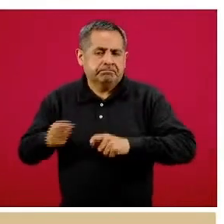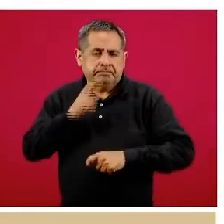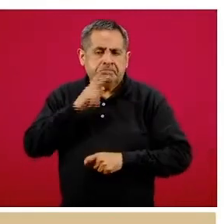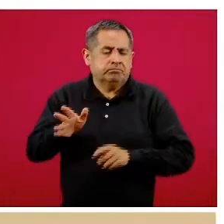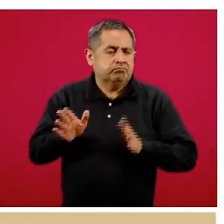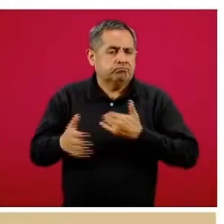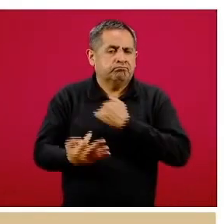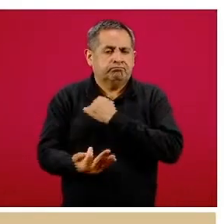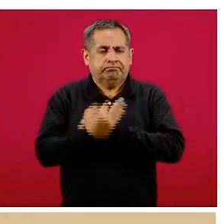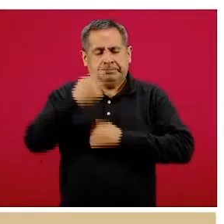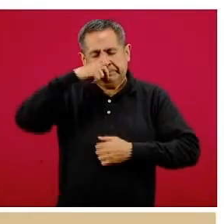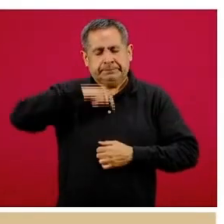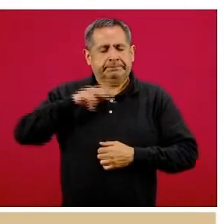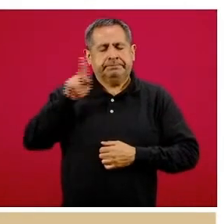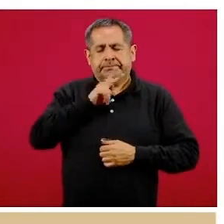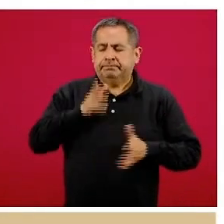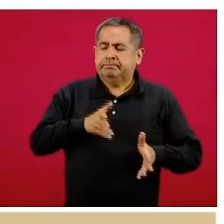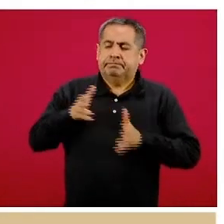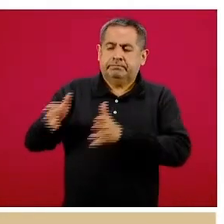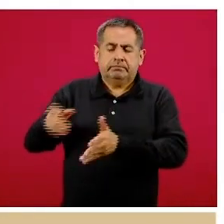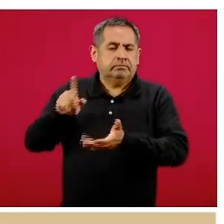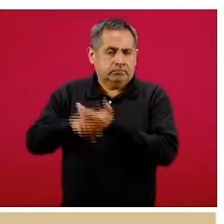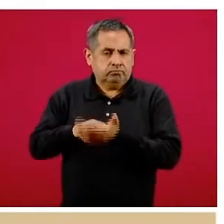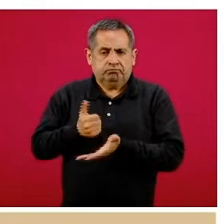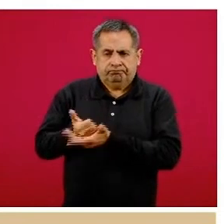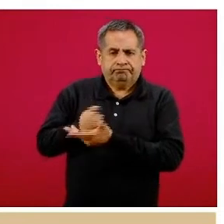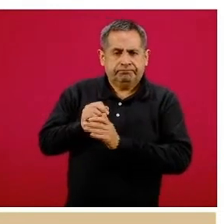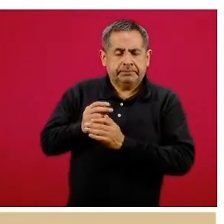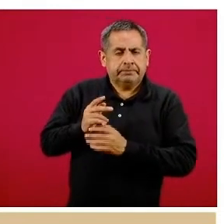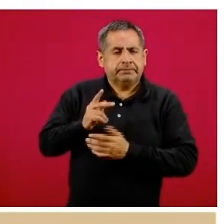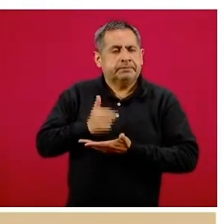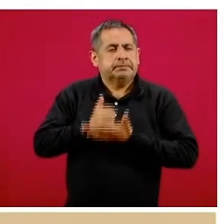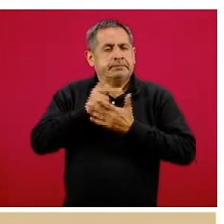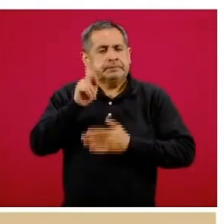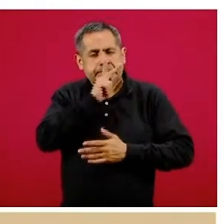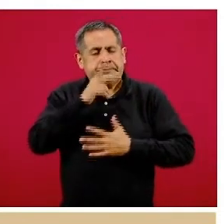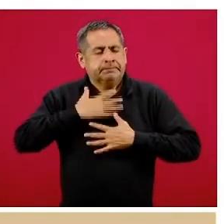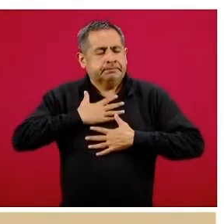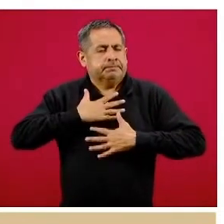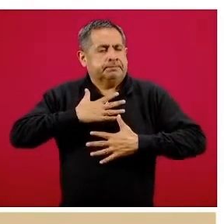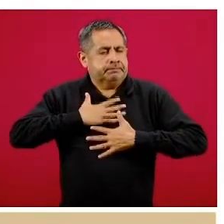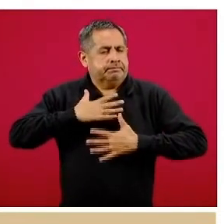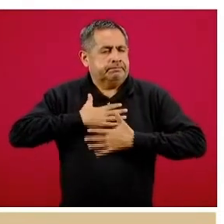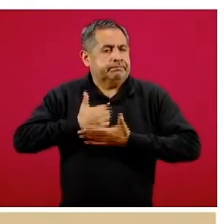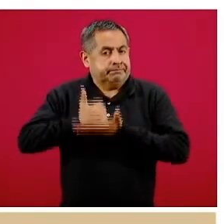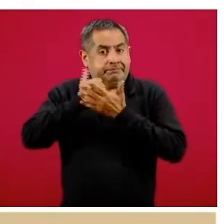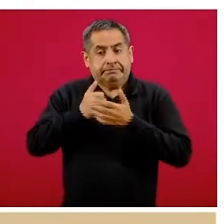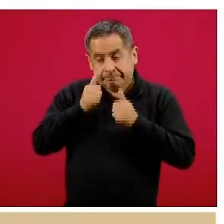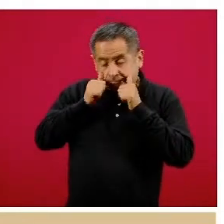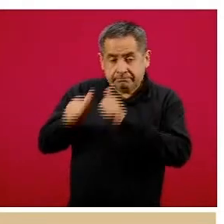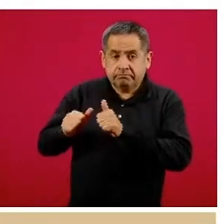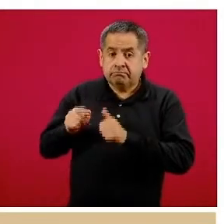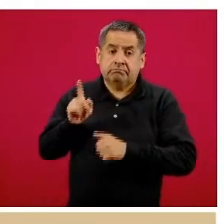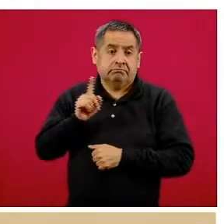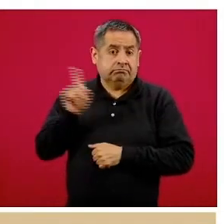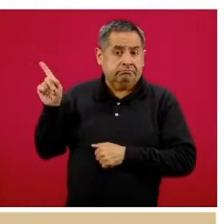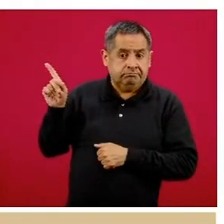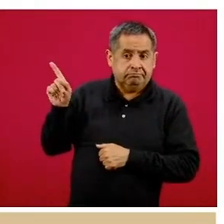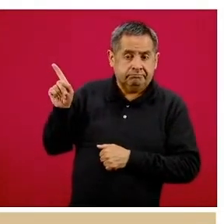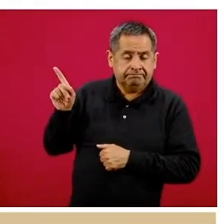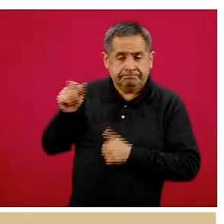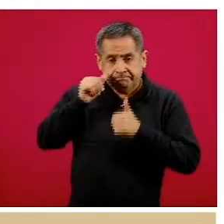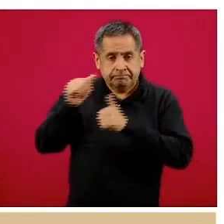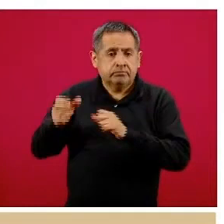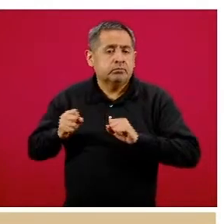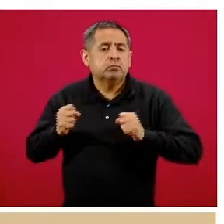fuera de terapia intensiva con un ventilador mecánico y lo necesario para dar esta atención crítica a las